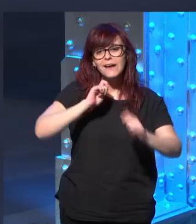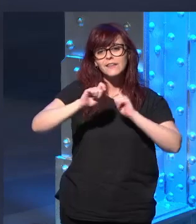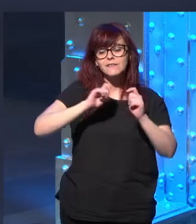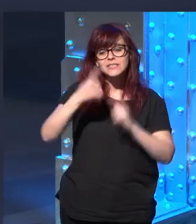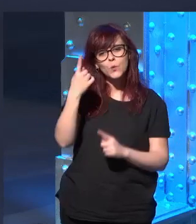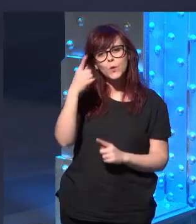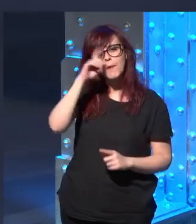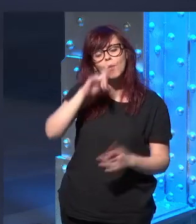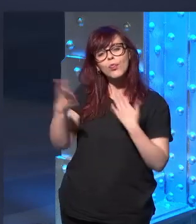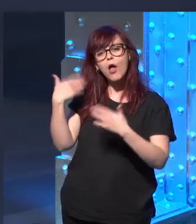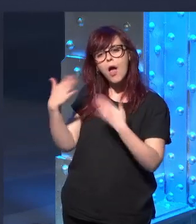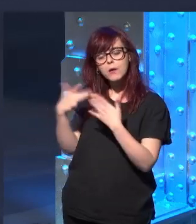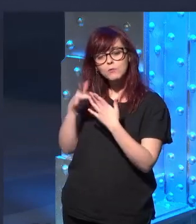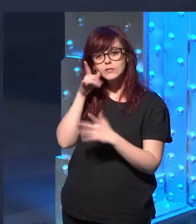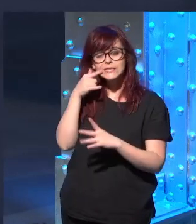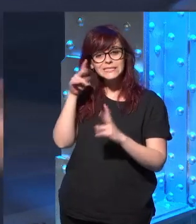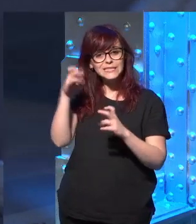que yo te hice que el